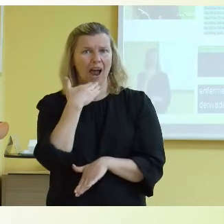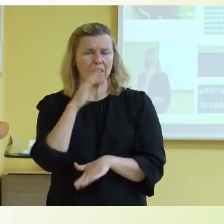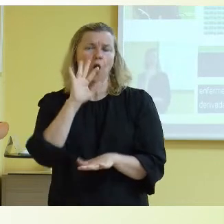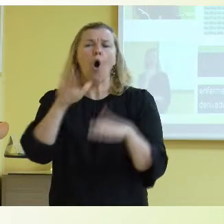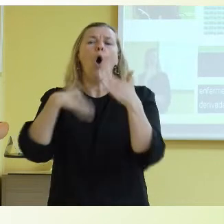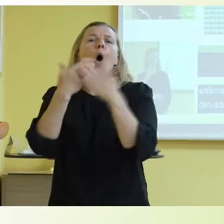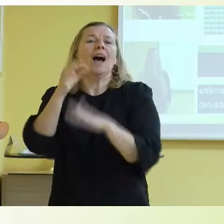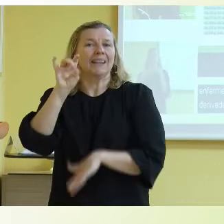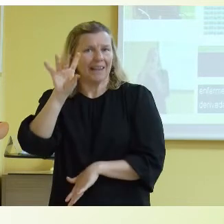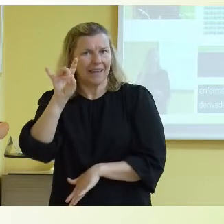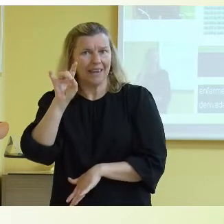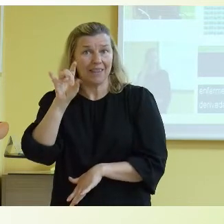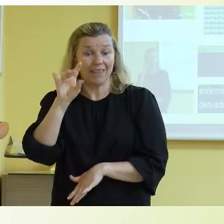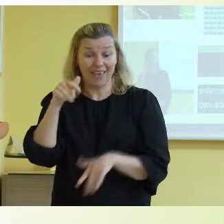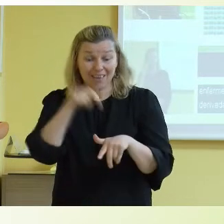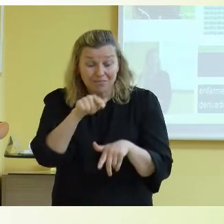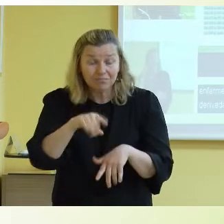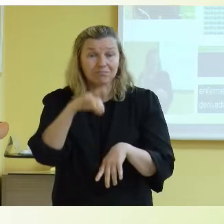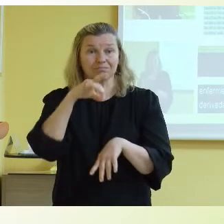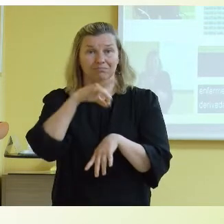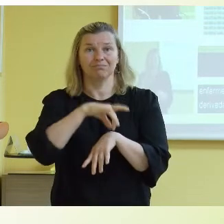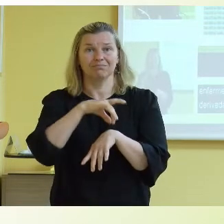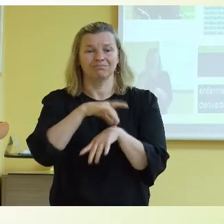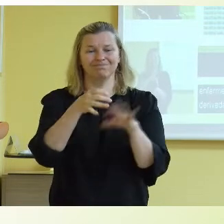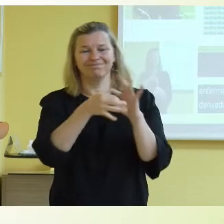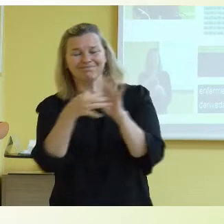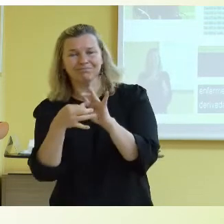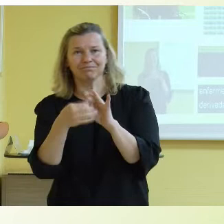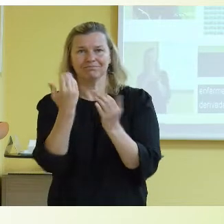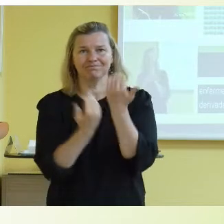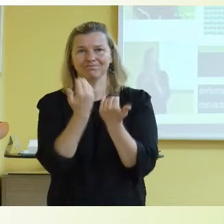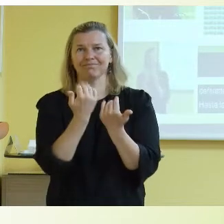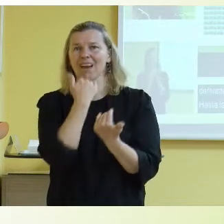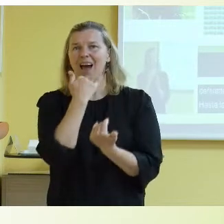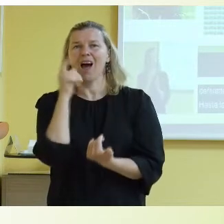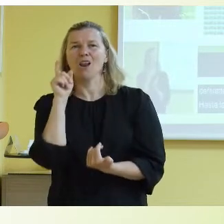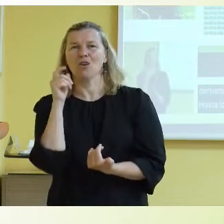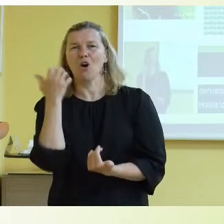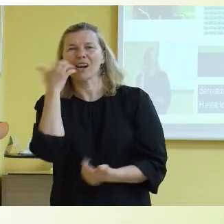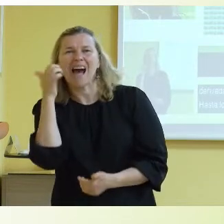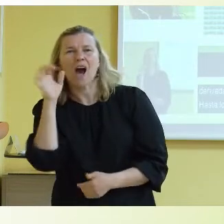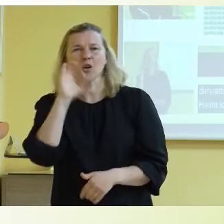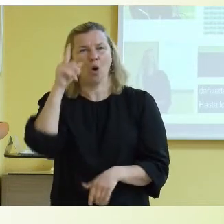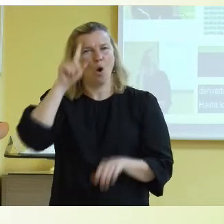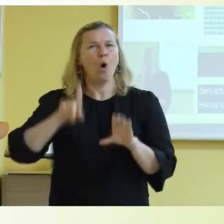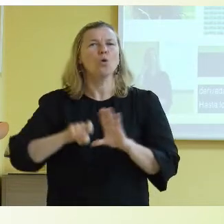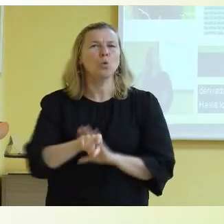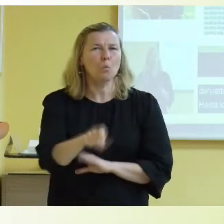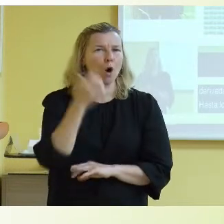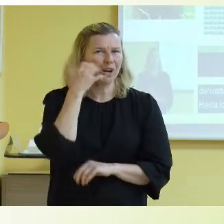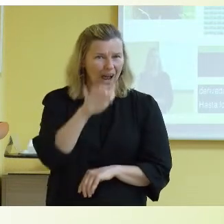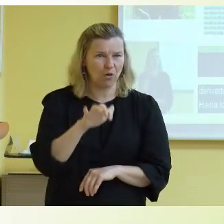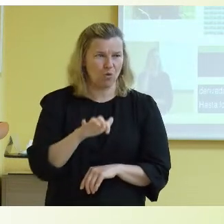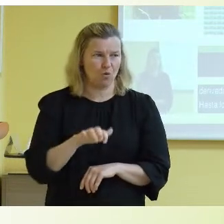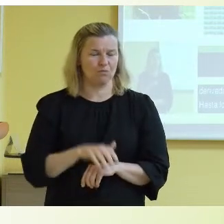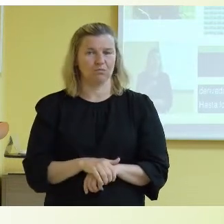años, van a ser enfermedades asociadas a alguna enfermedad rara o algún tumor raro, que también se encuadran dentro de las enfermedades